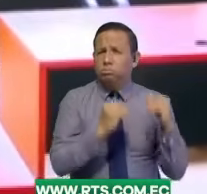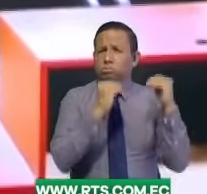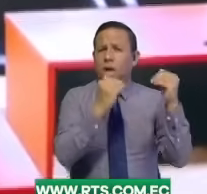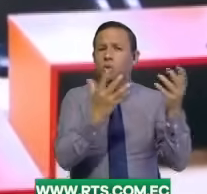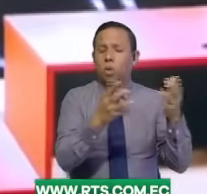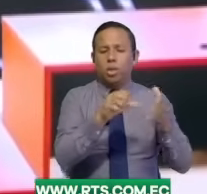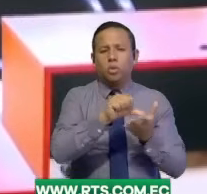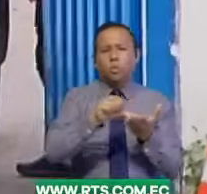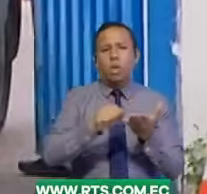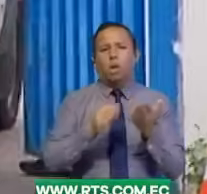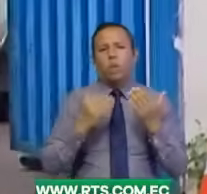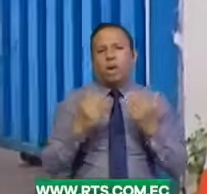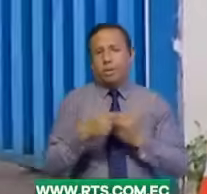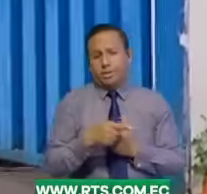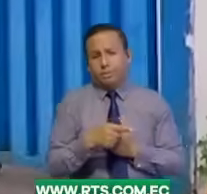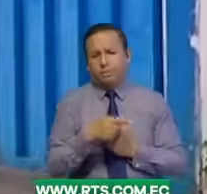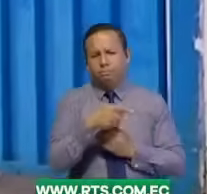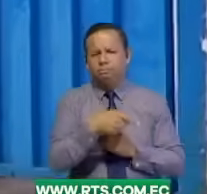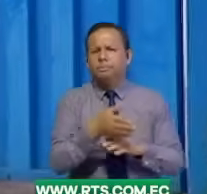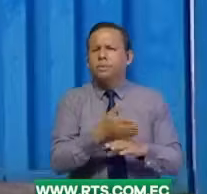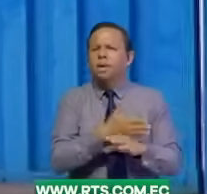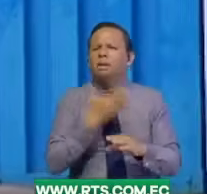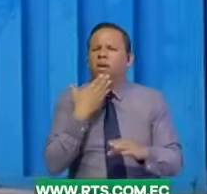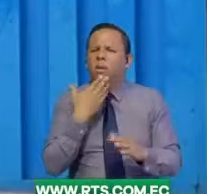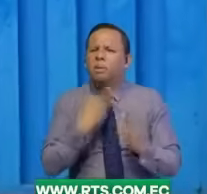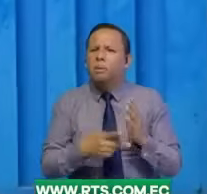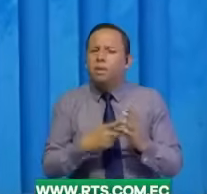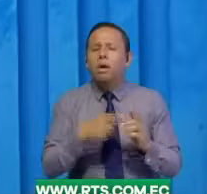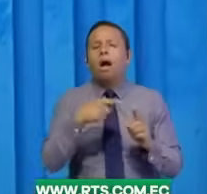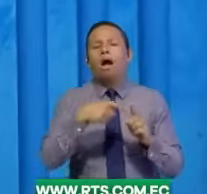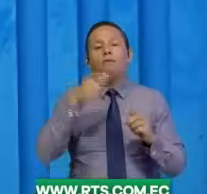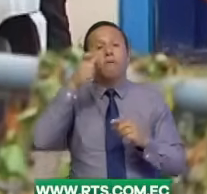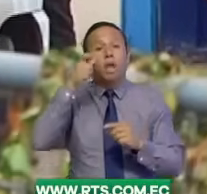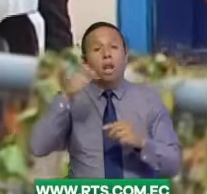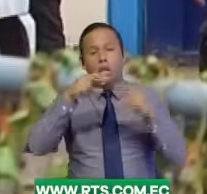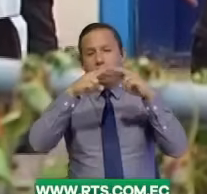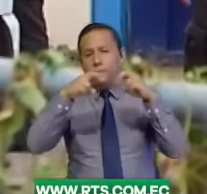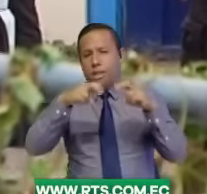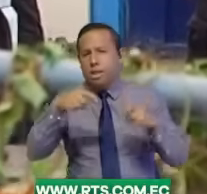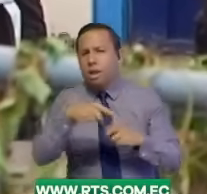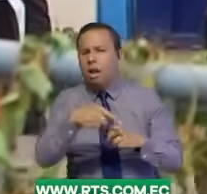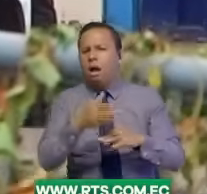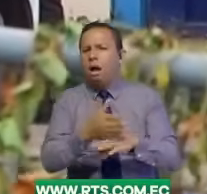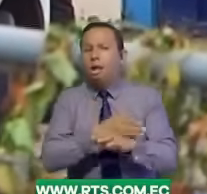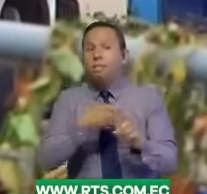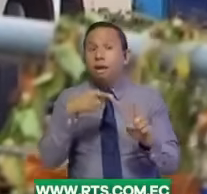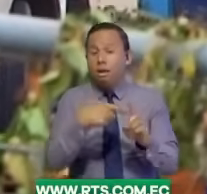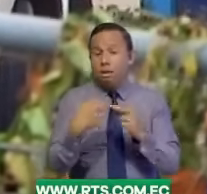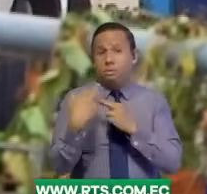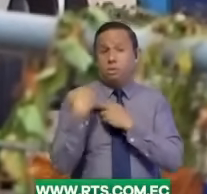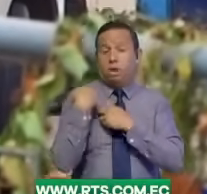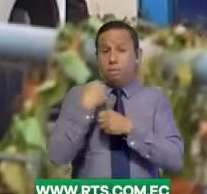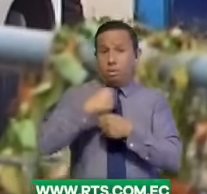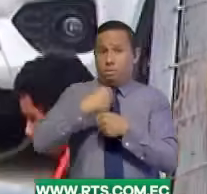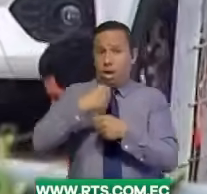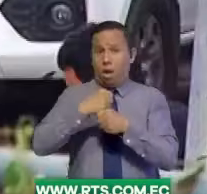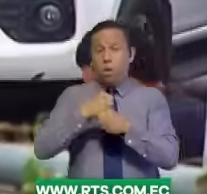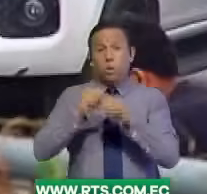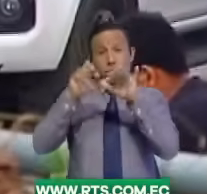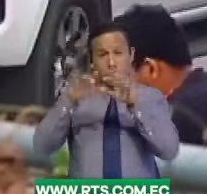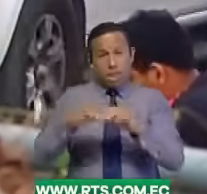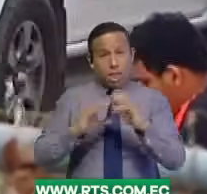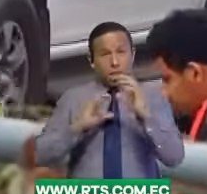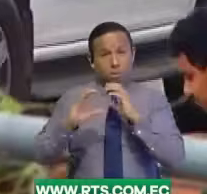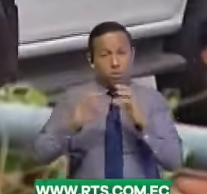la ciudad de Guayaquil. El ciudadano es investigado por la Fiscalía en el caso Nene, relacionado al presunto delito de oferta